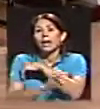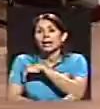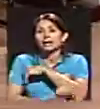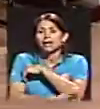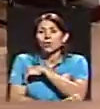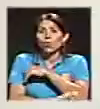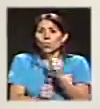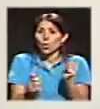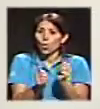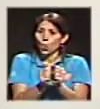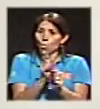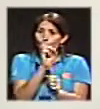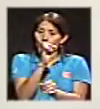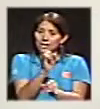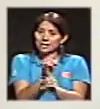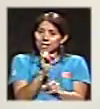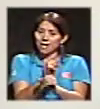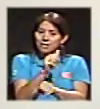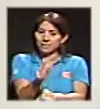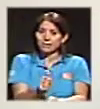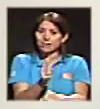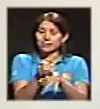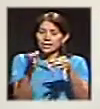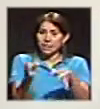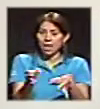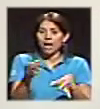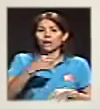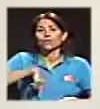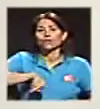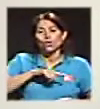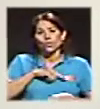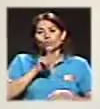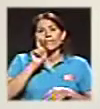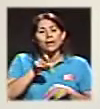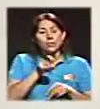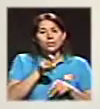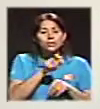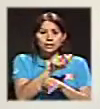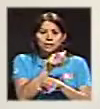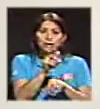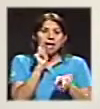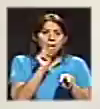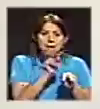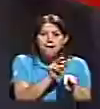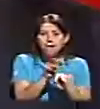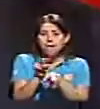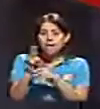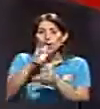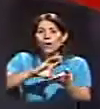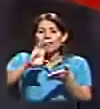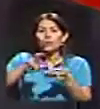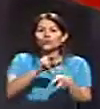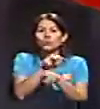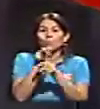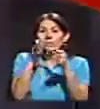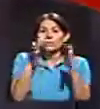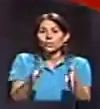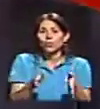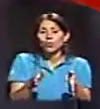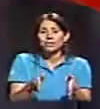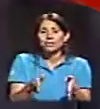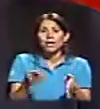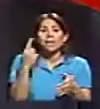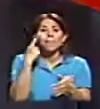propiamente establecida, estaríamos organizando también colegios de supervisores del instituto con todas las jurisdicciones donde